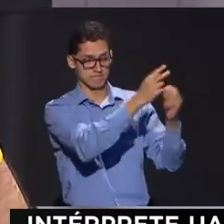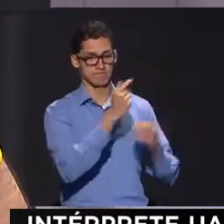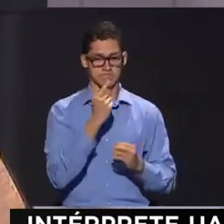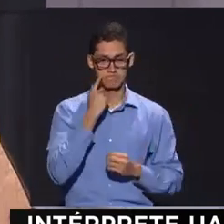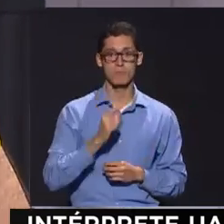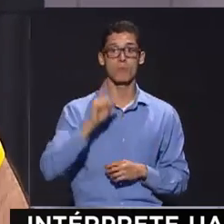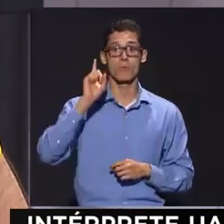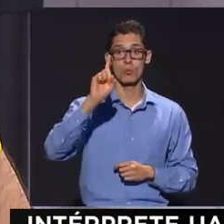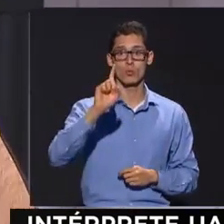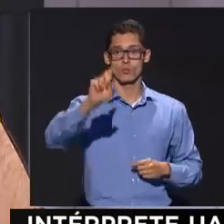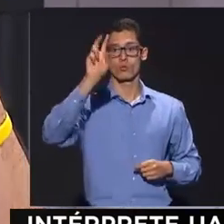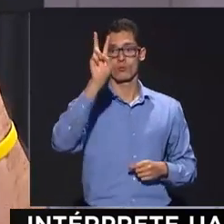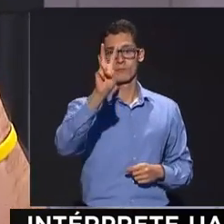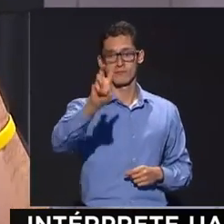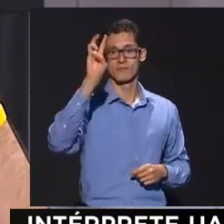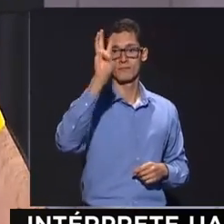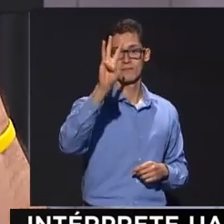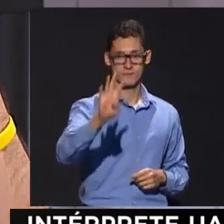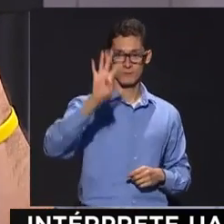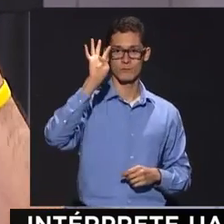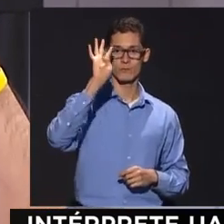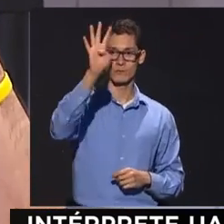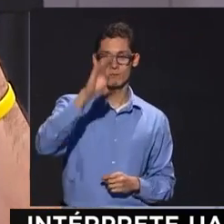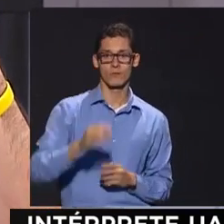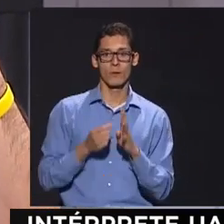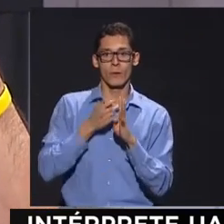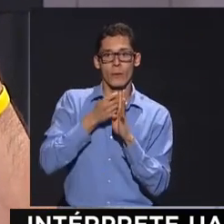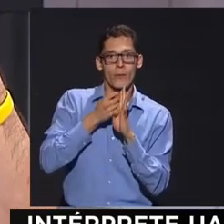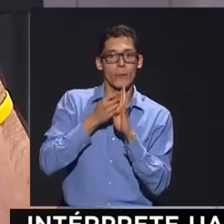1 2 3 4